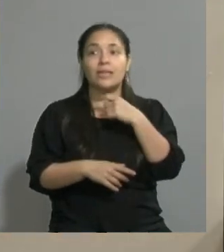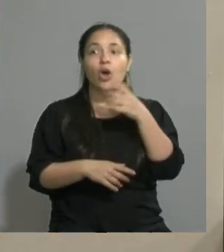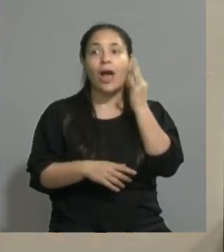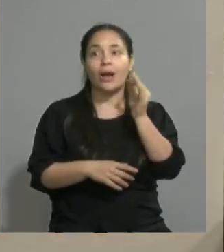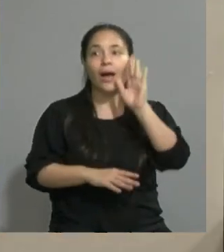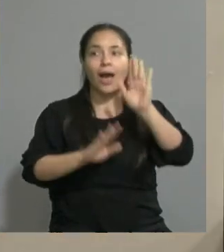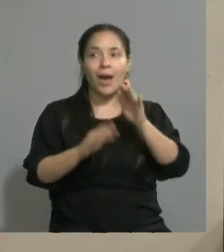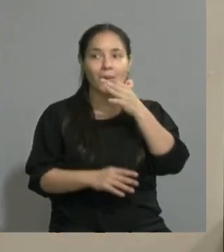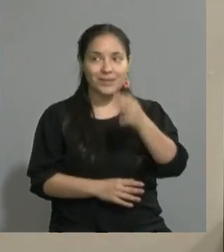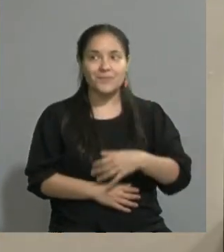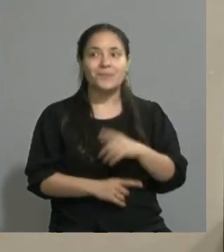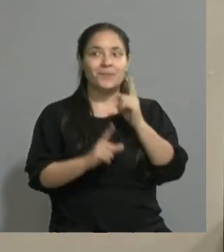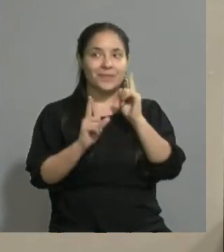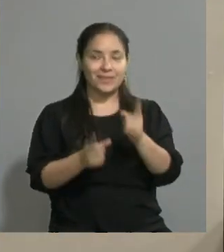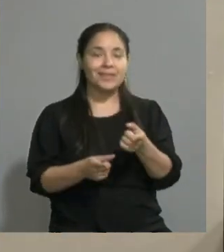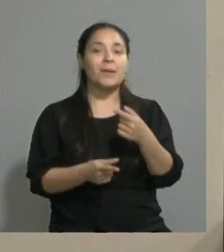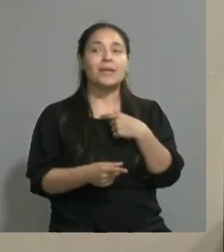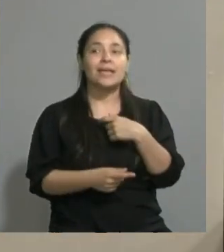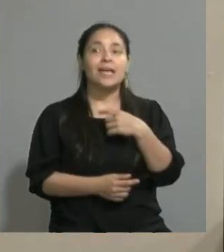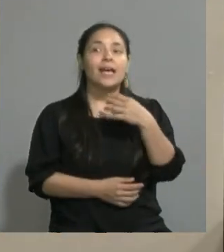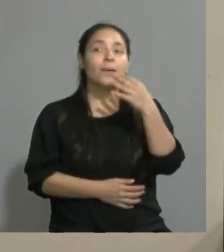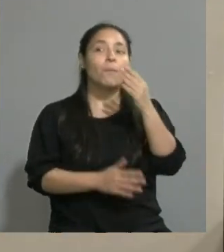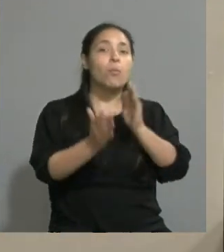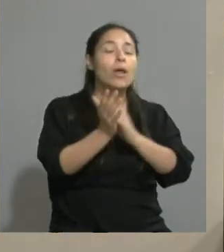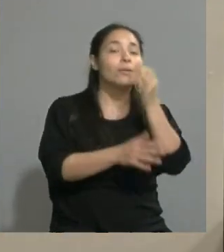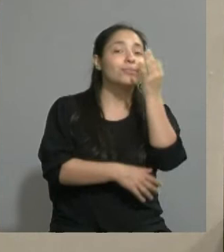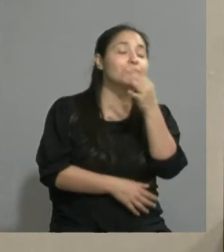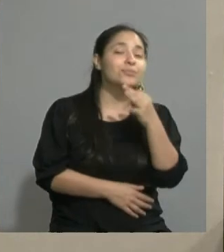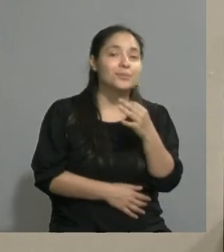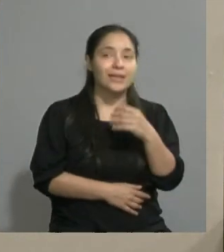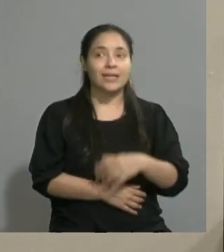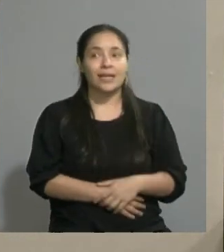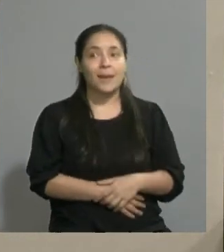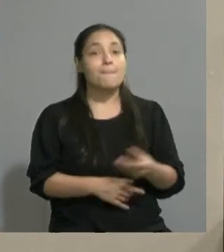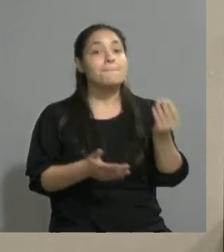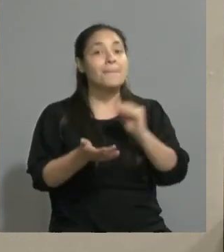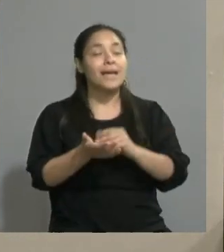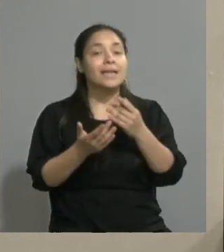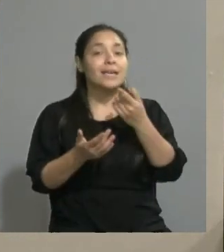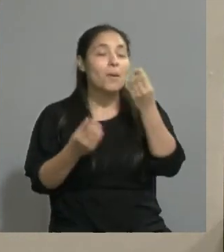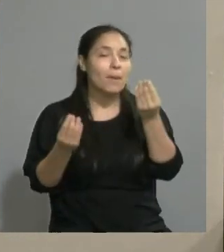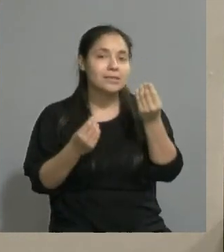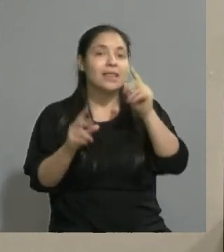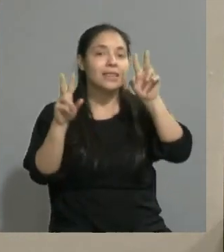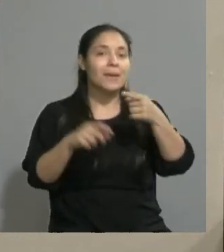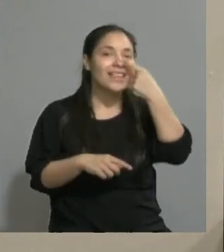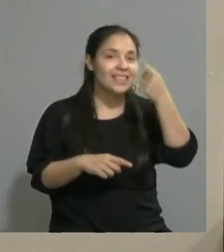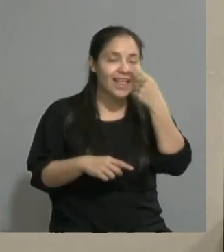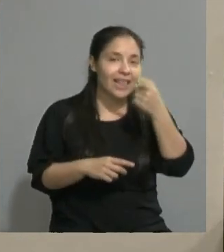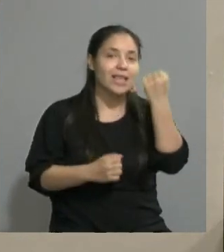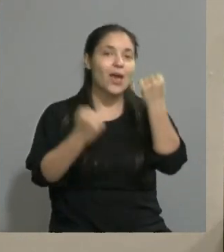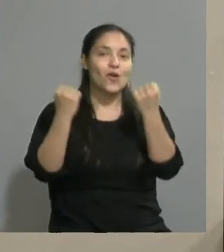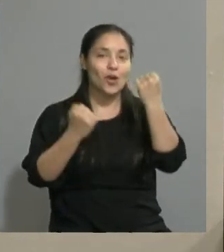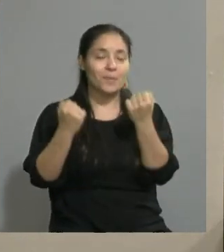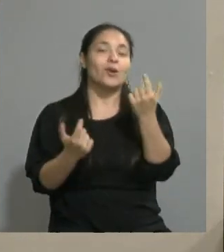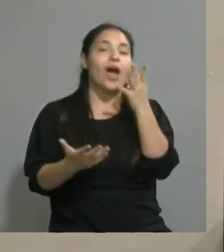testeo de cosméticos pero ¿qué pasa? Detrás de todo esto hay intereses económicos, miren qué novedad les voy a